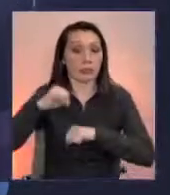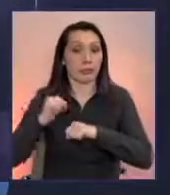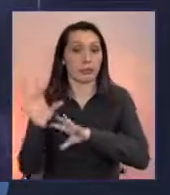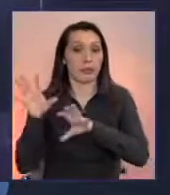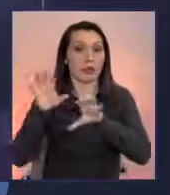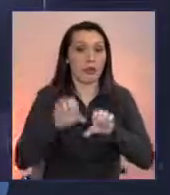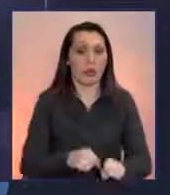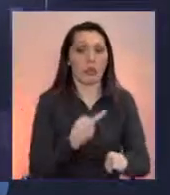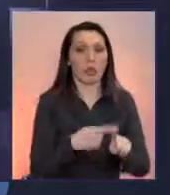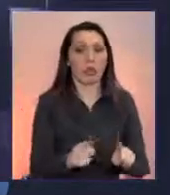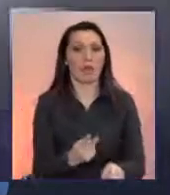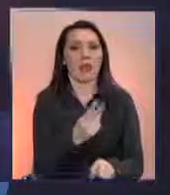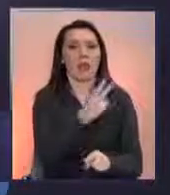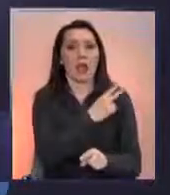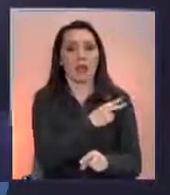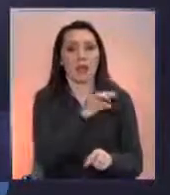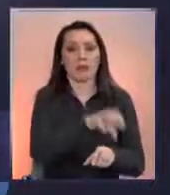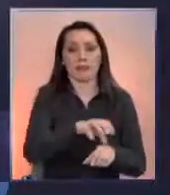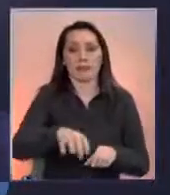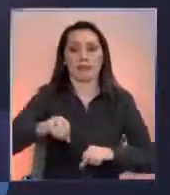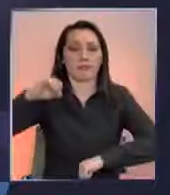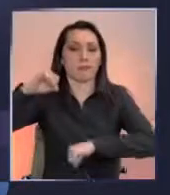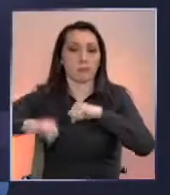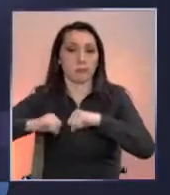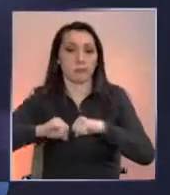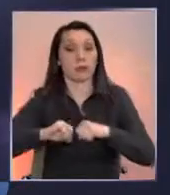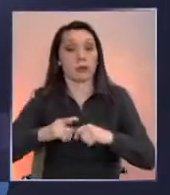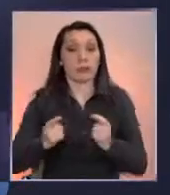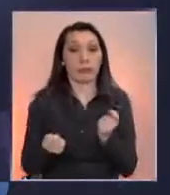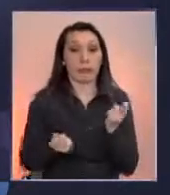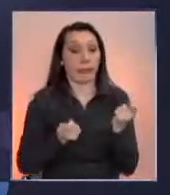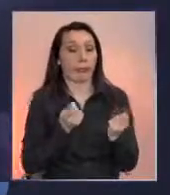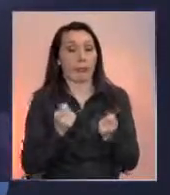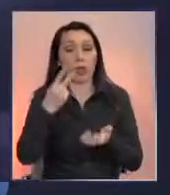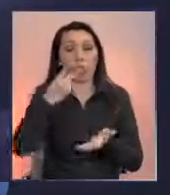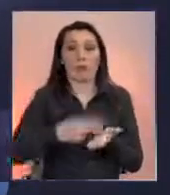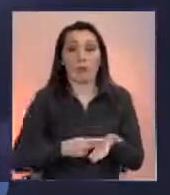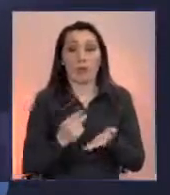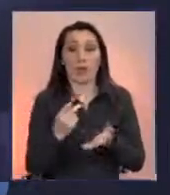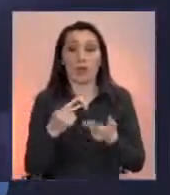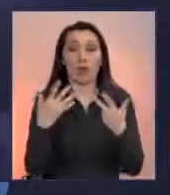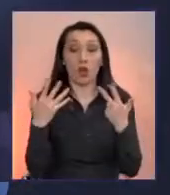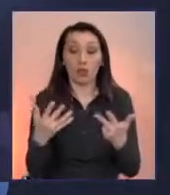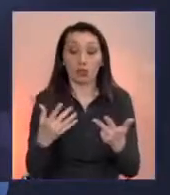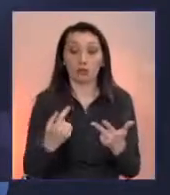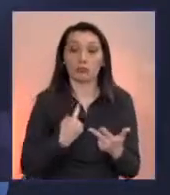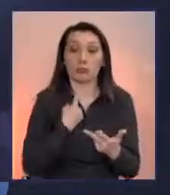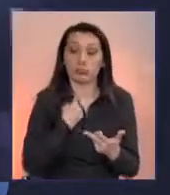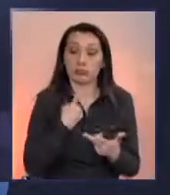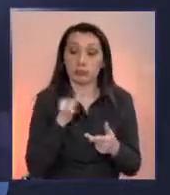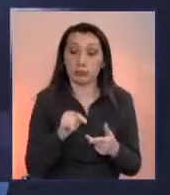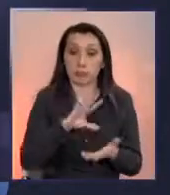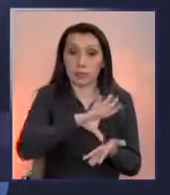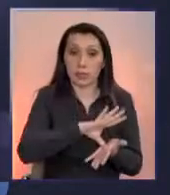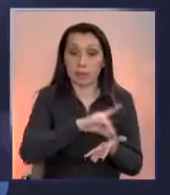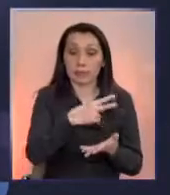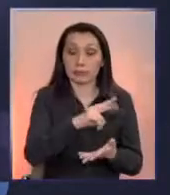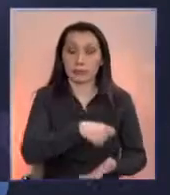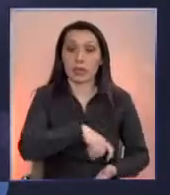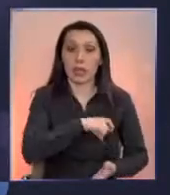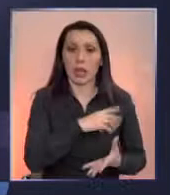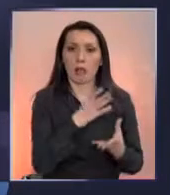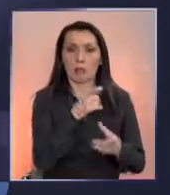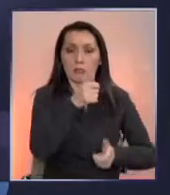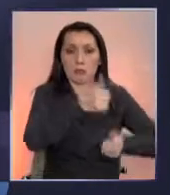ocupar distintos cargos en dichas compañías. Finalmente, y tras la crisis económica de 2008, que afectó seriamente al país europeo, cientos